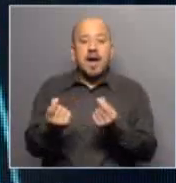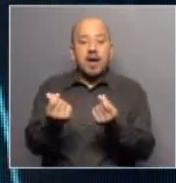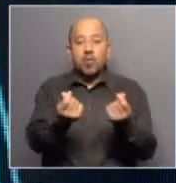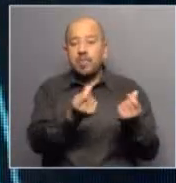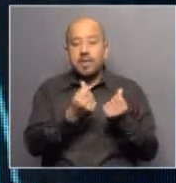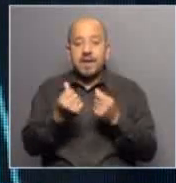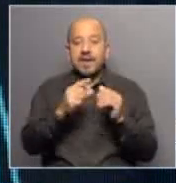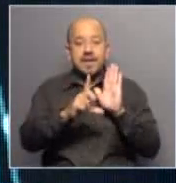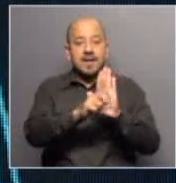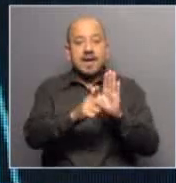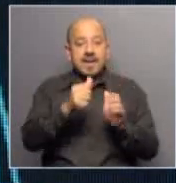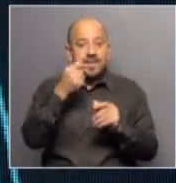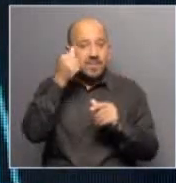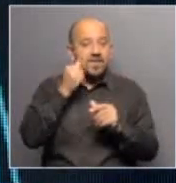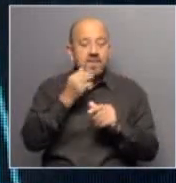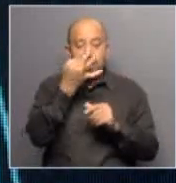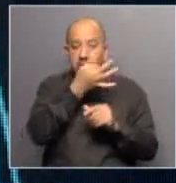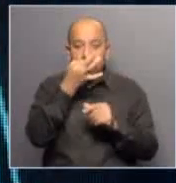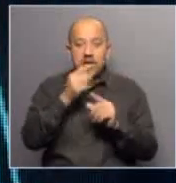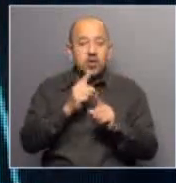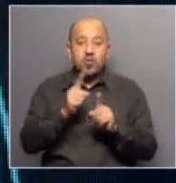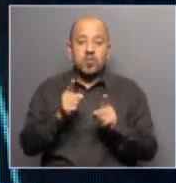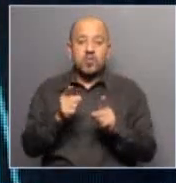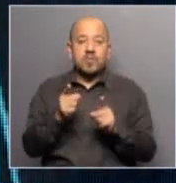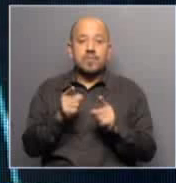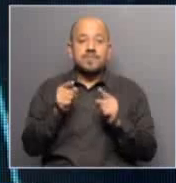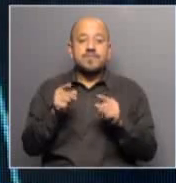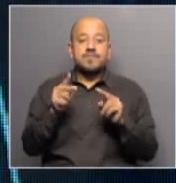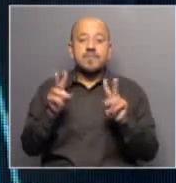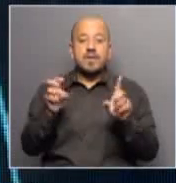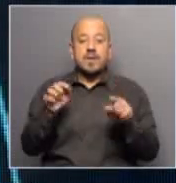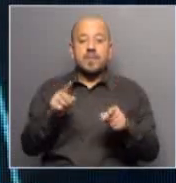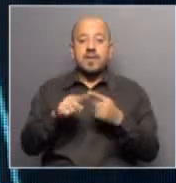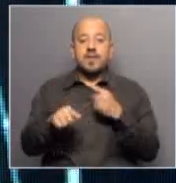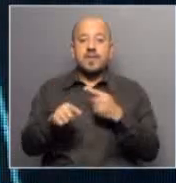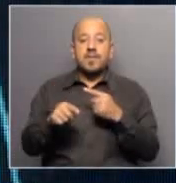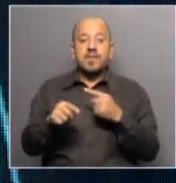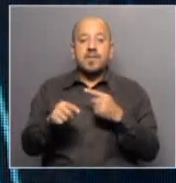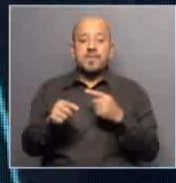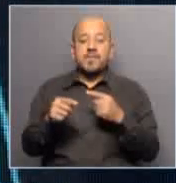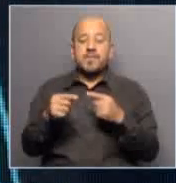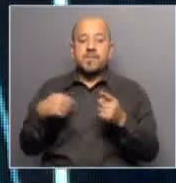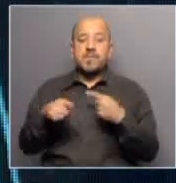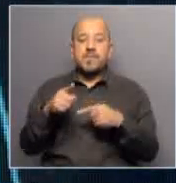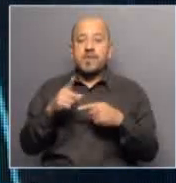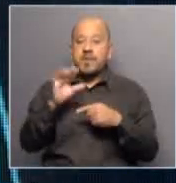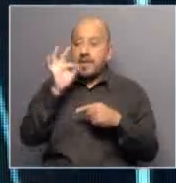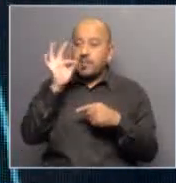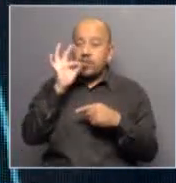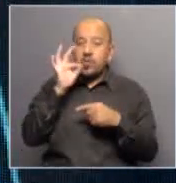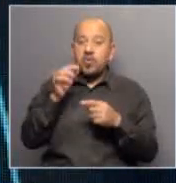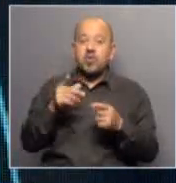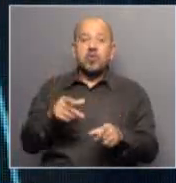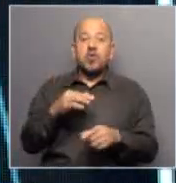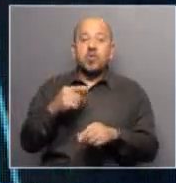venta y que, por otro lado, con las opciones medicinales y del cannabis industrial, se habla